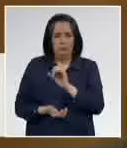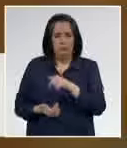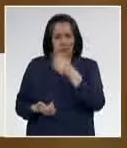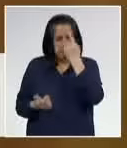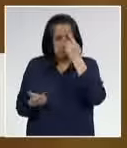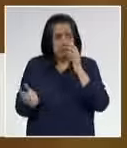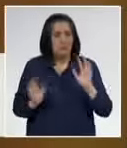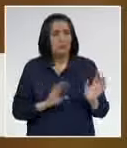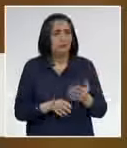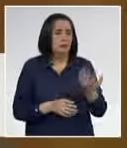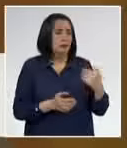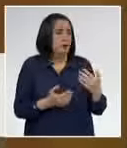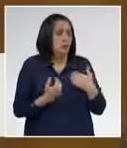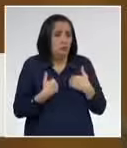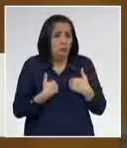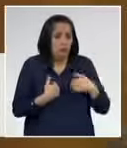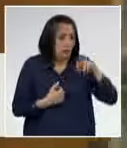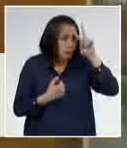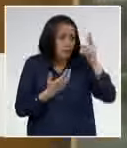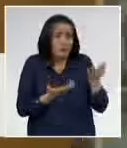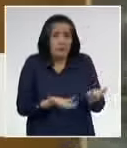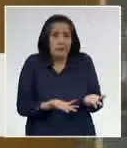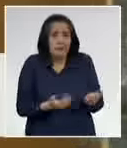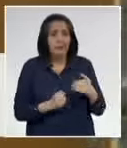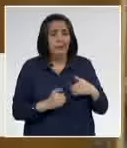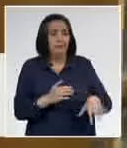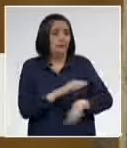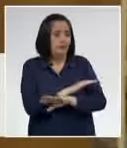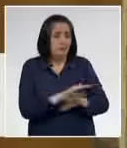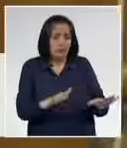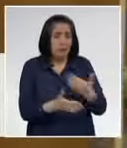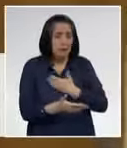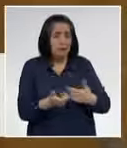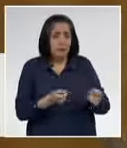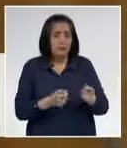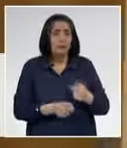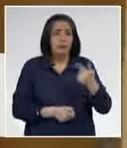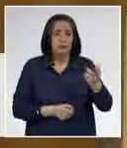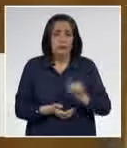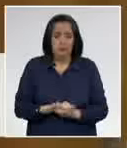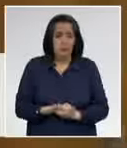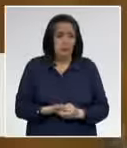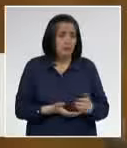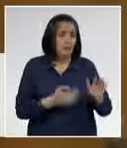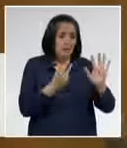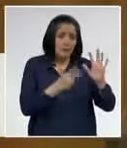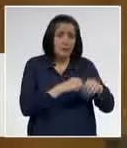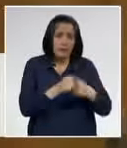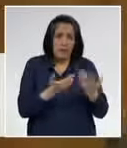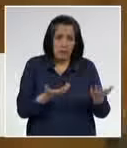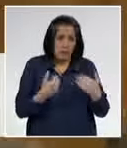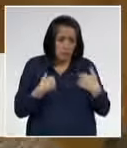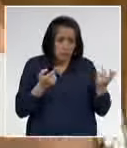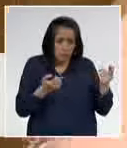Perú, expresidente? Estoy en el Perú, señor, desde que salí del gobierno. Si le dan impedimento de salir del país. Más de 7 años. Estoy